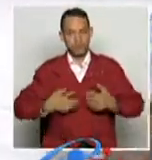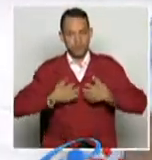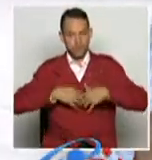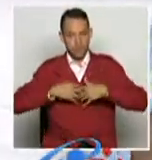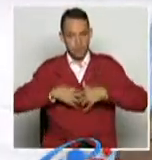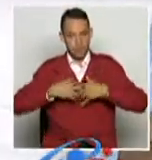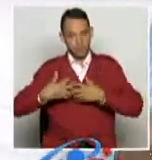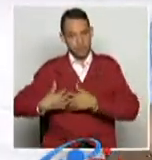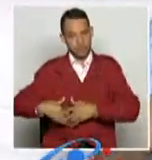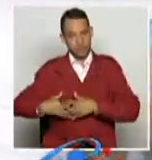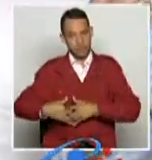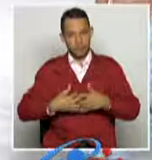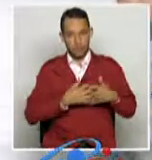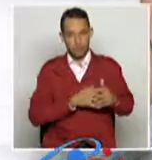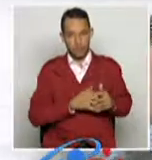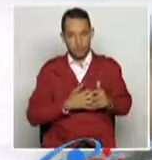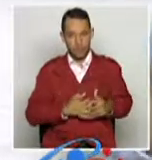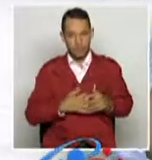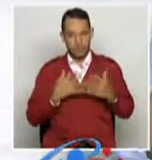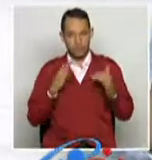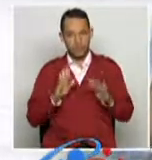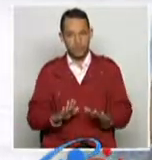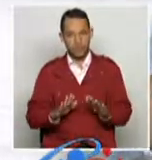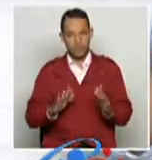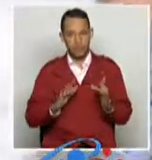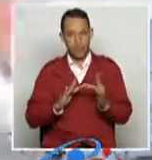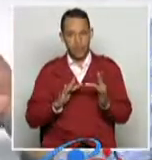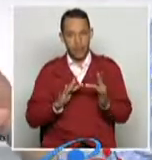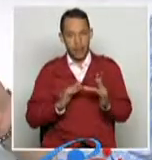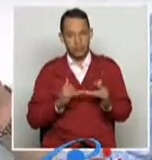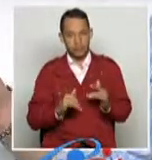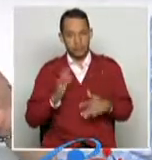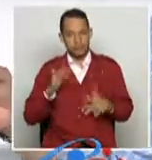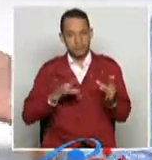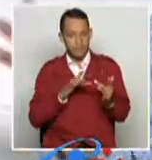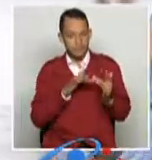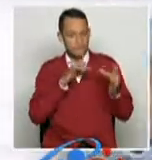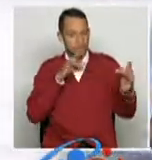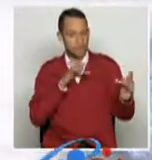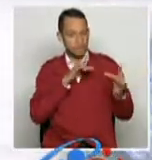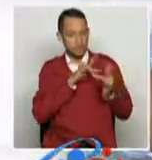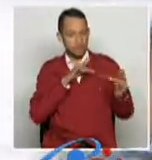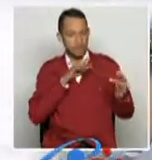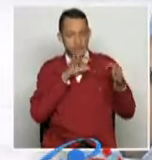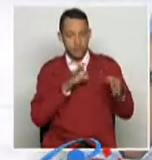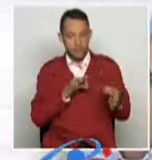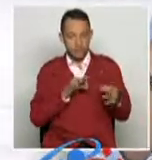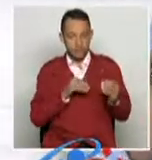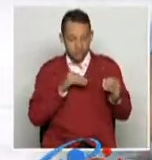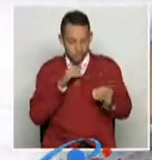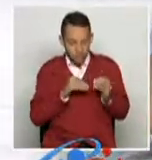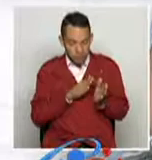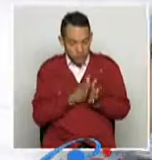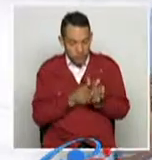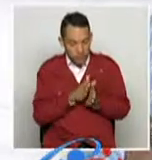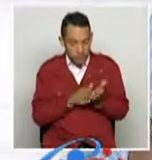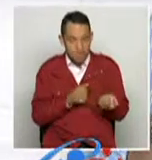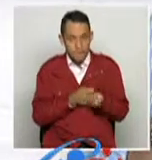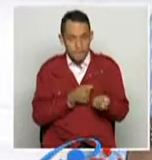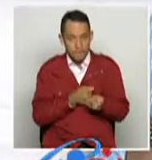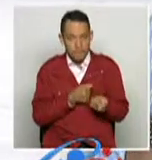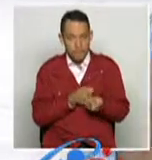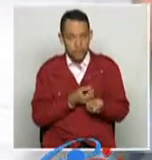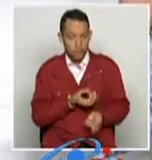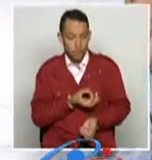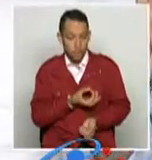vista, por ejemplo, mío, que no soy médico. Bueno, esa aplicación que le hicieron a usted va a mejorar el dolor, pero va a la fuente